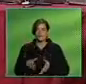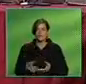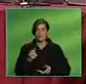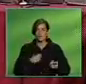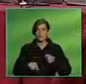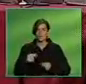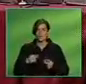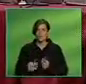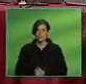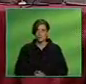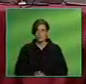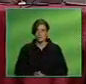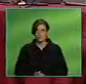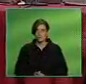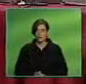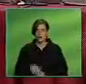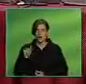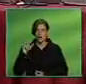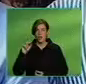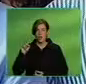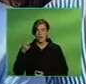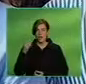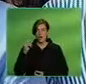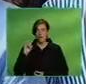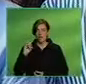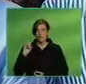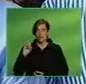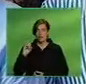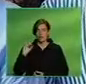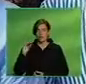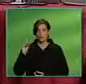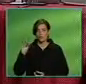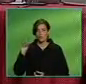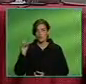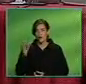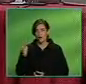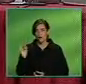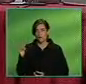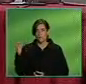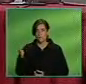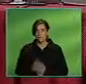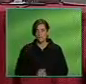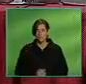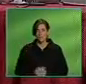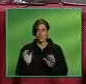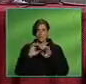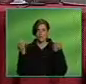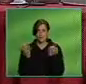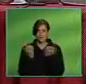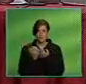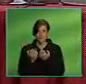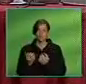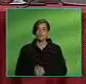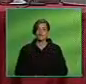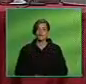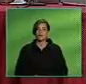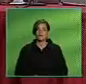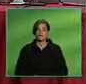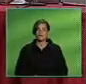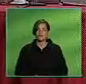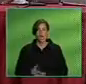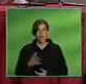Comercio, Alejandro Fleming. Aquí tenemos a un equipo, ¿no?, que